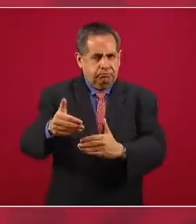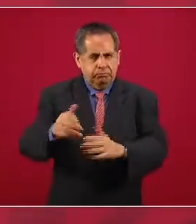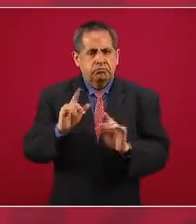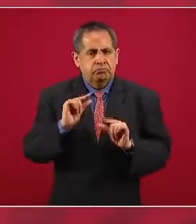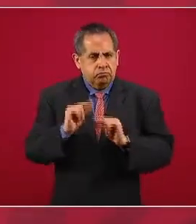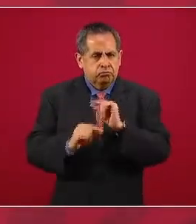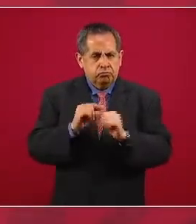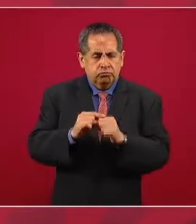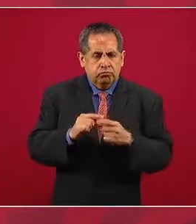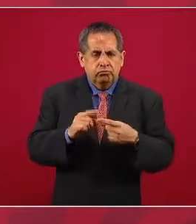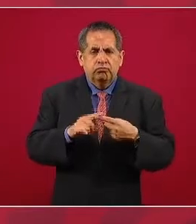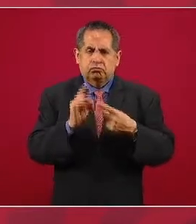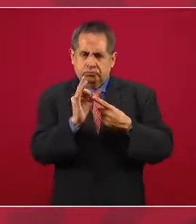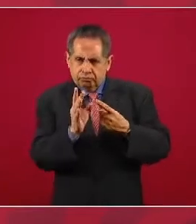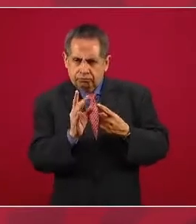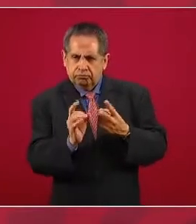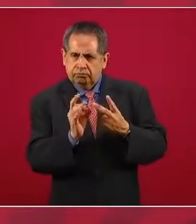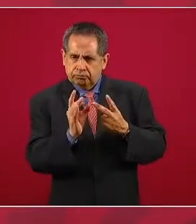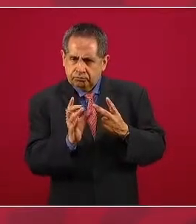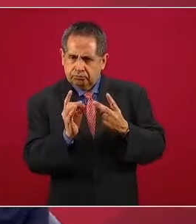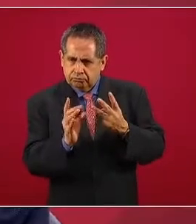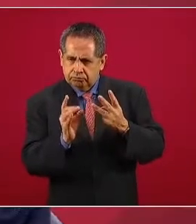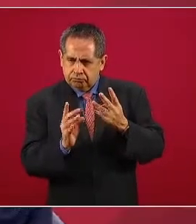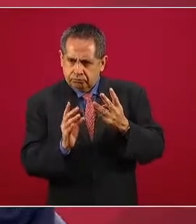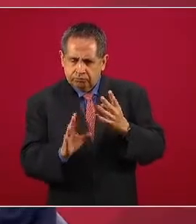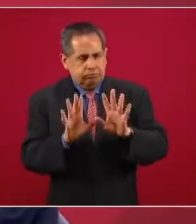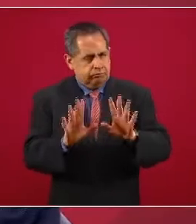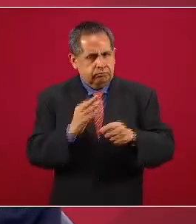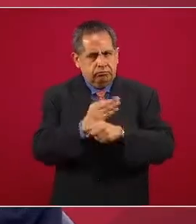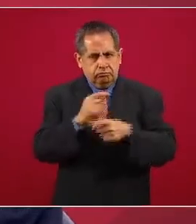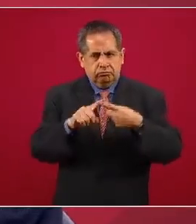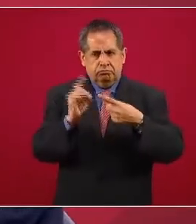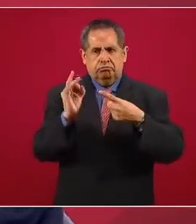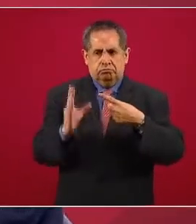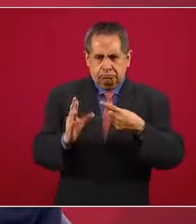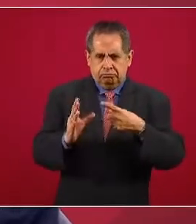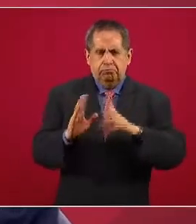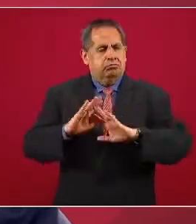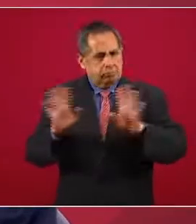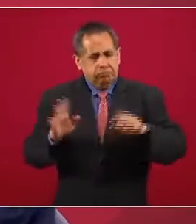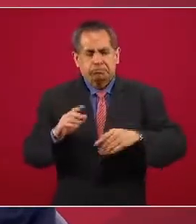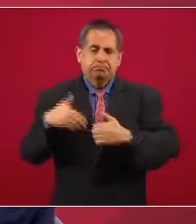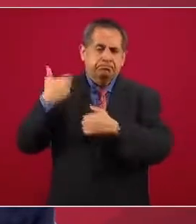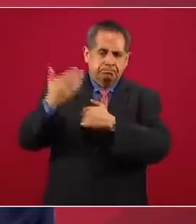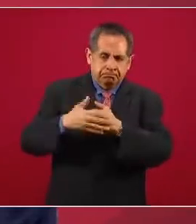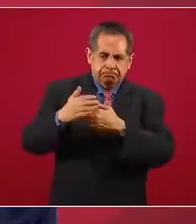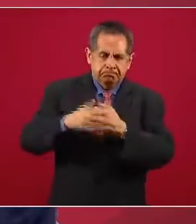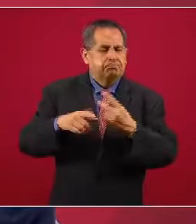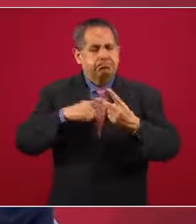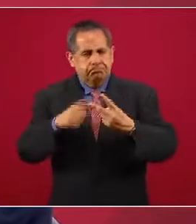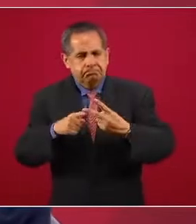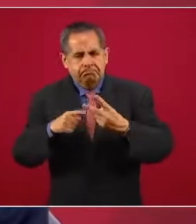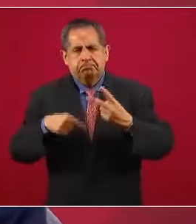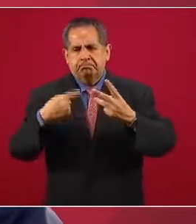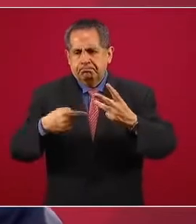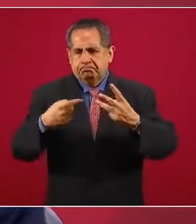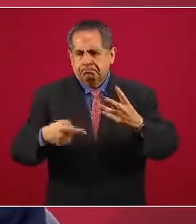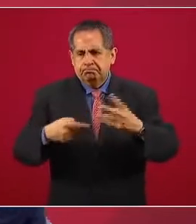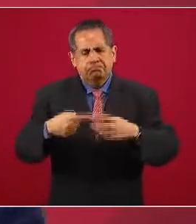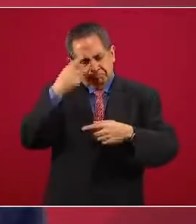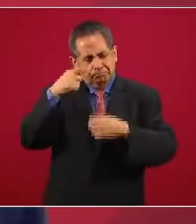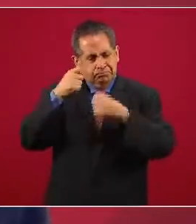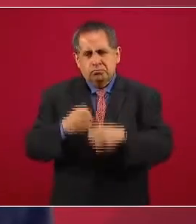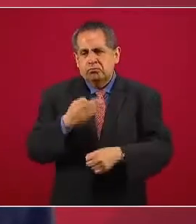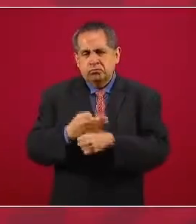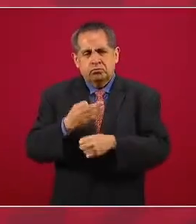por uno, paso por paso, y seguramente que llegaremos a mejor puerto del que en este